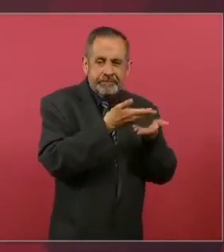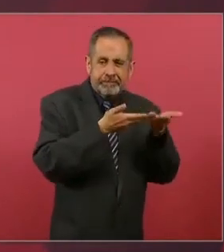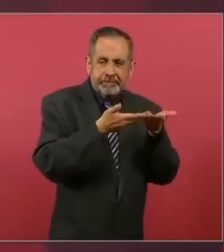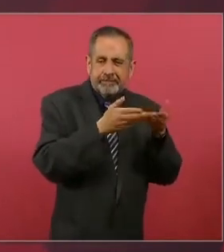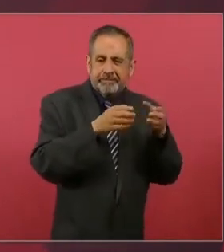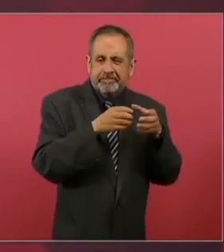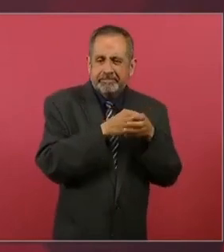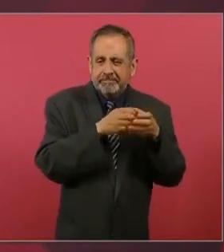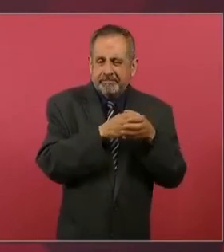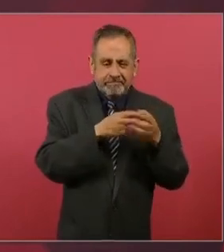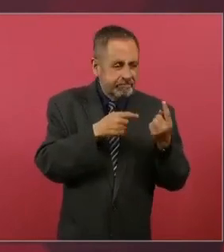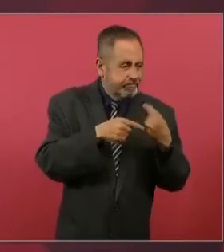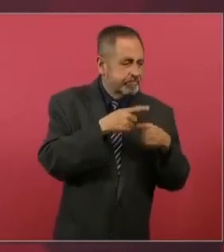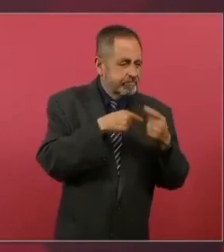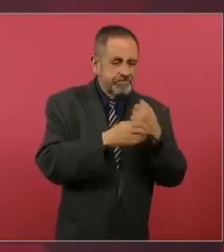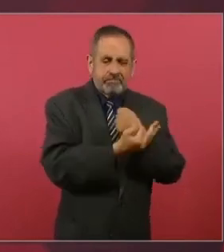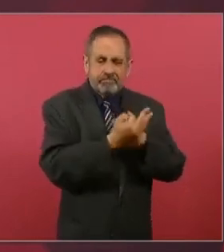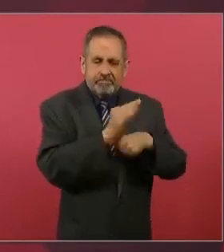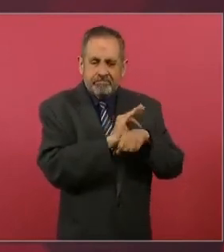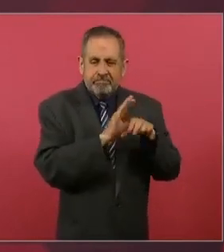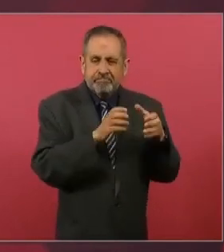alimentan mutuamente